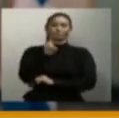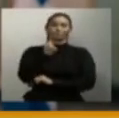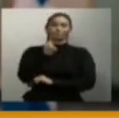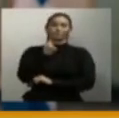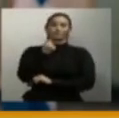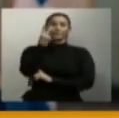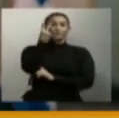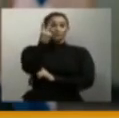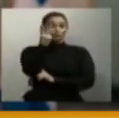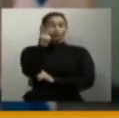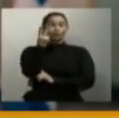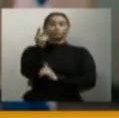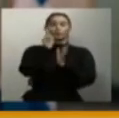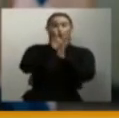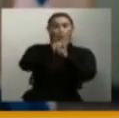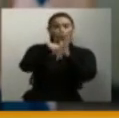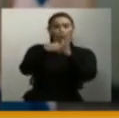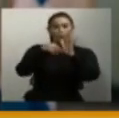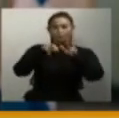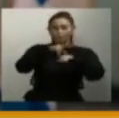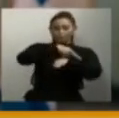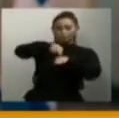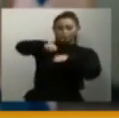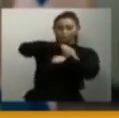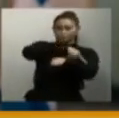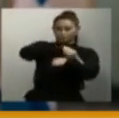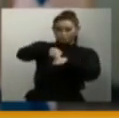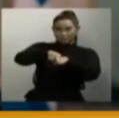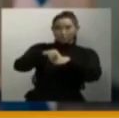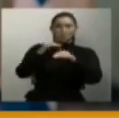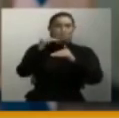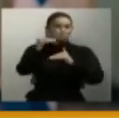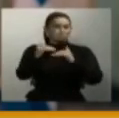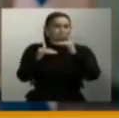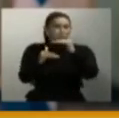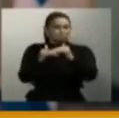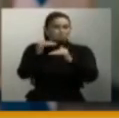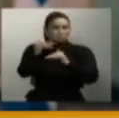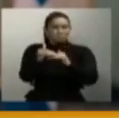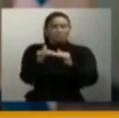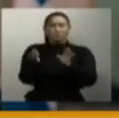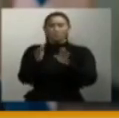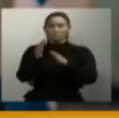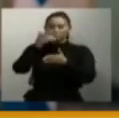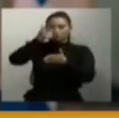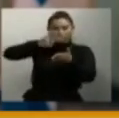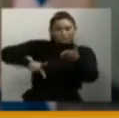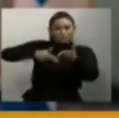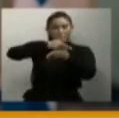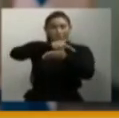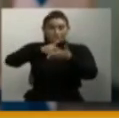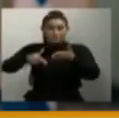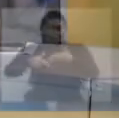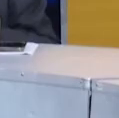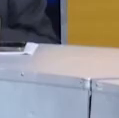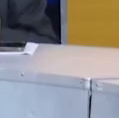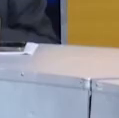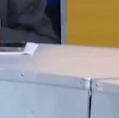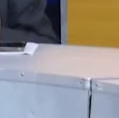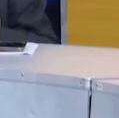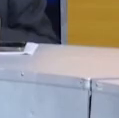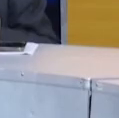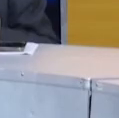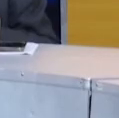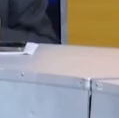discurso y es nivel cuál es la propuesta que la hace que lo que está pensando el gobierno defender y cerrar con como decía con con ese ambiente